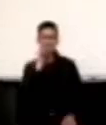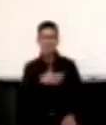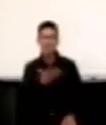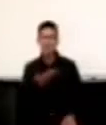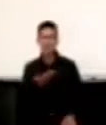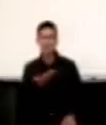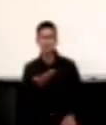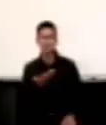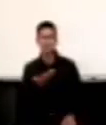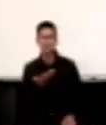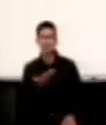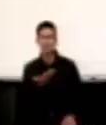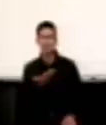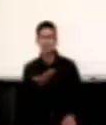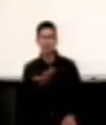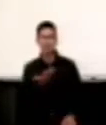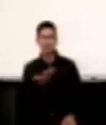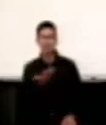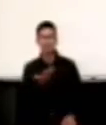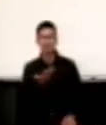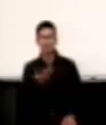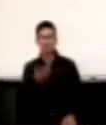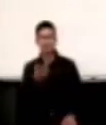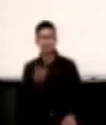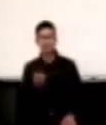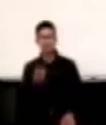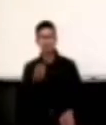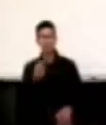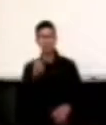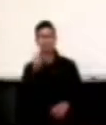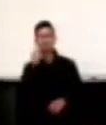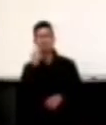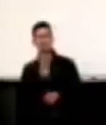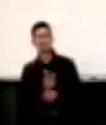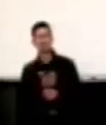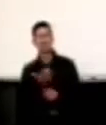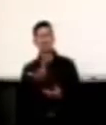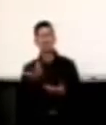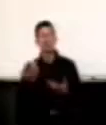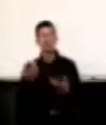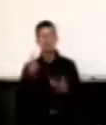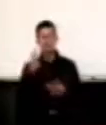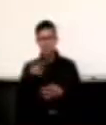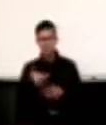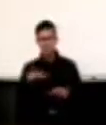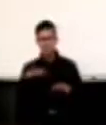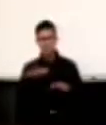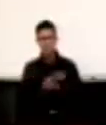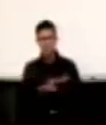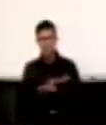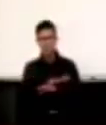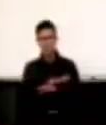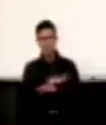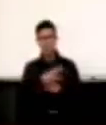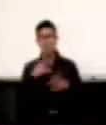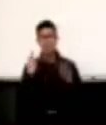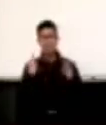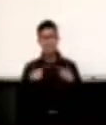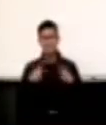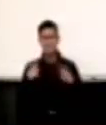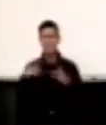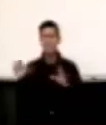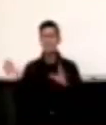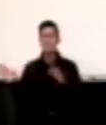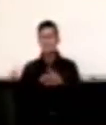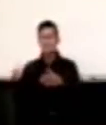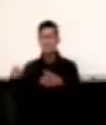de esta manera, no han sido lo más afortunadas, es cuando nos vamos a dar cuenta que va a haber realmente un cambio por parte de las personas que integran los